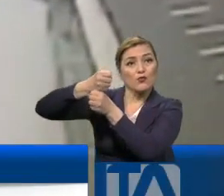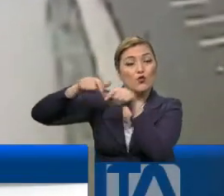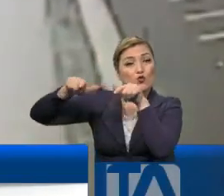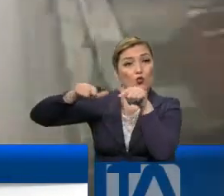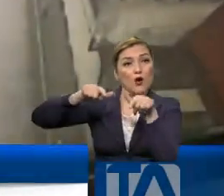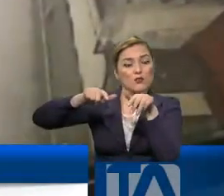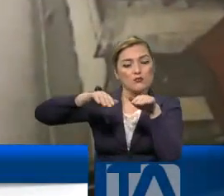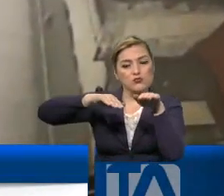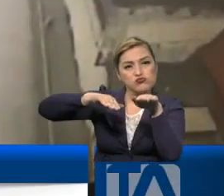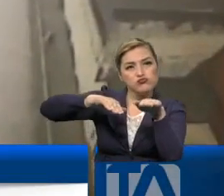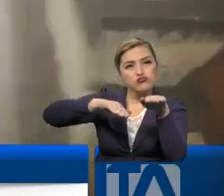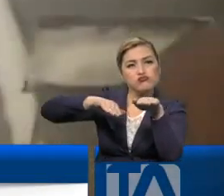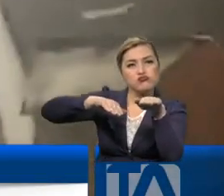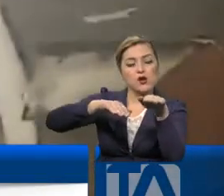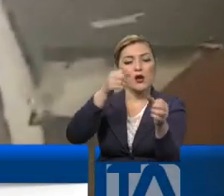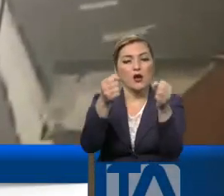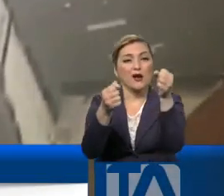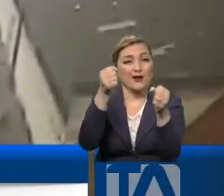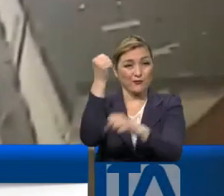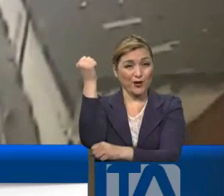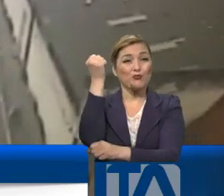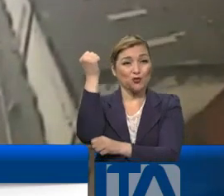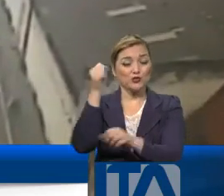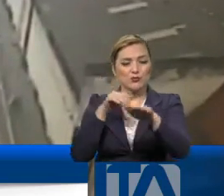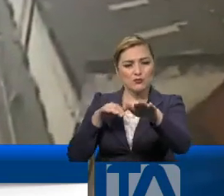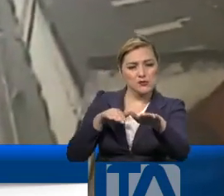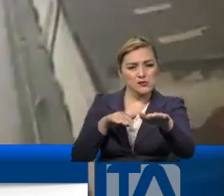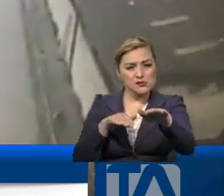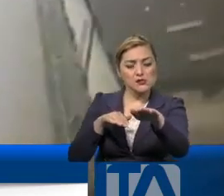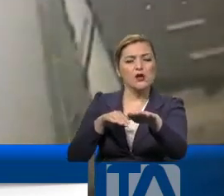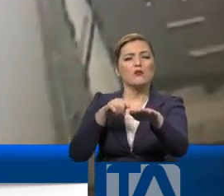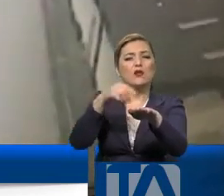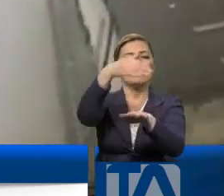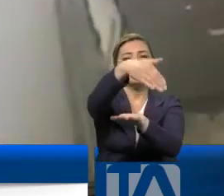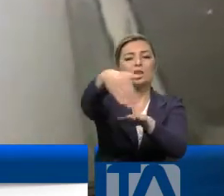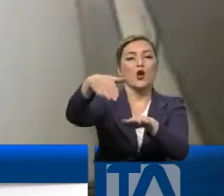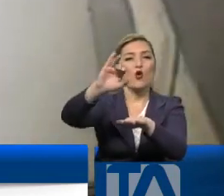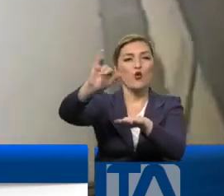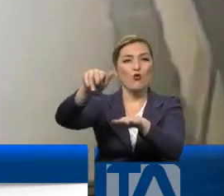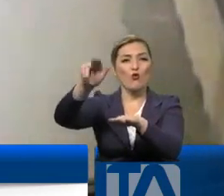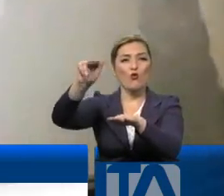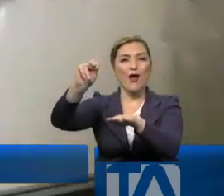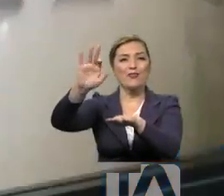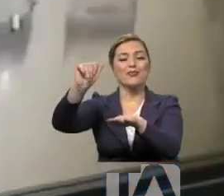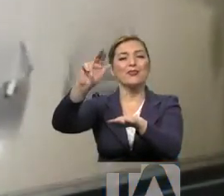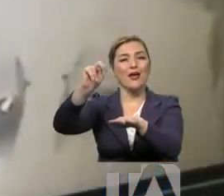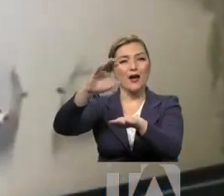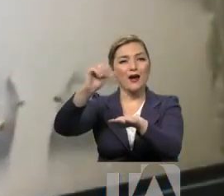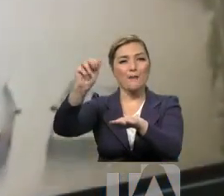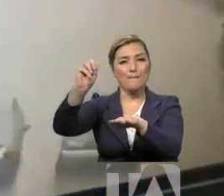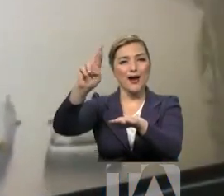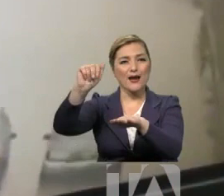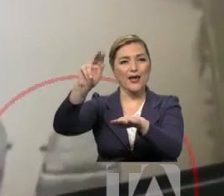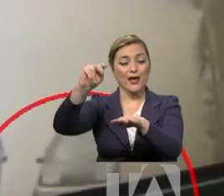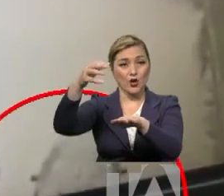donde ocurrió el crimen. El vehículo de Efraín Ruales circulaba con rumbo a la avenida Juan Tanca Marengo en el norte de Guayaquil, pero metros